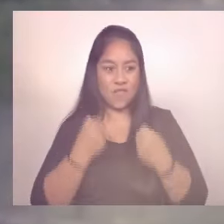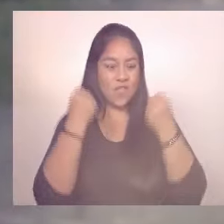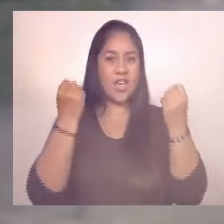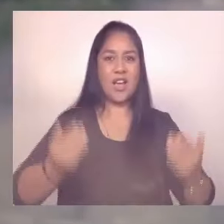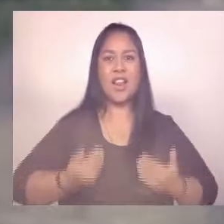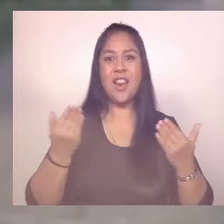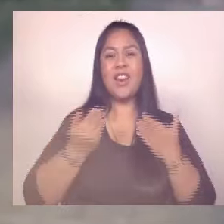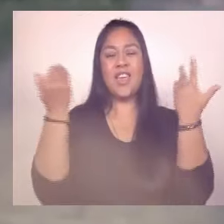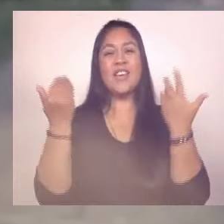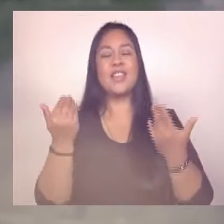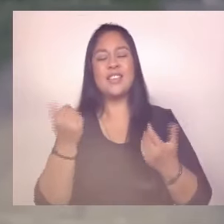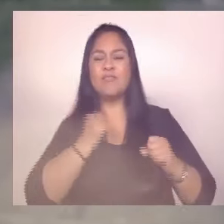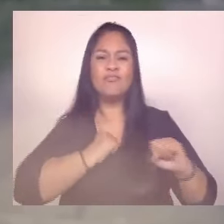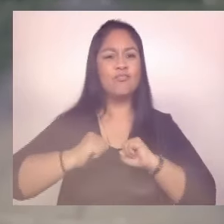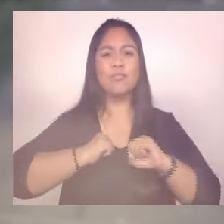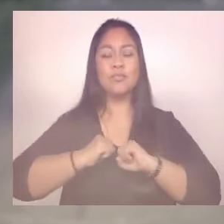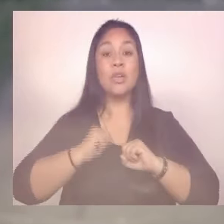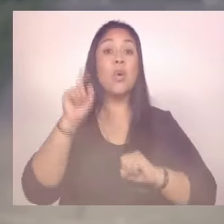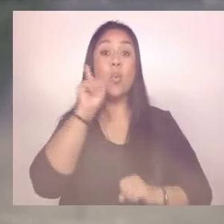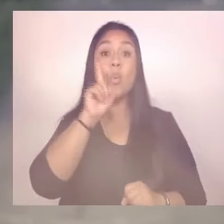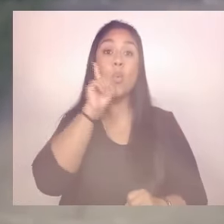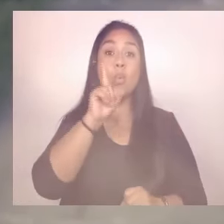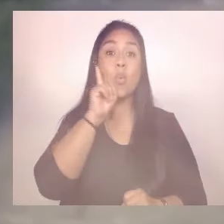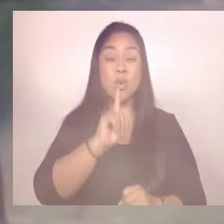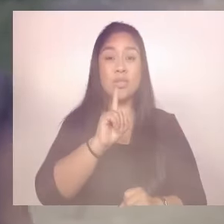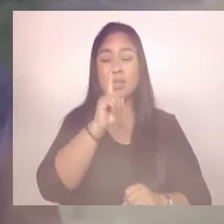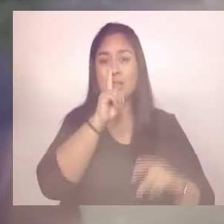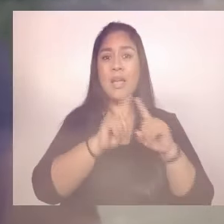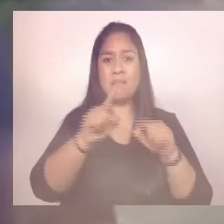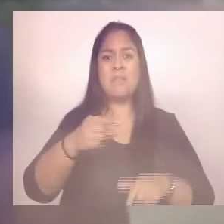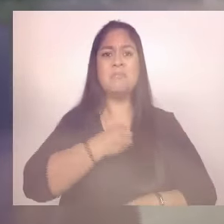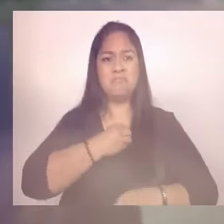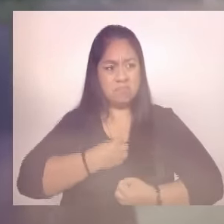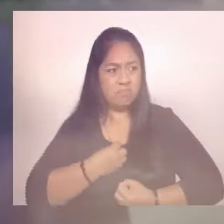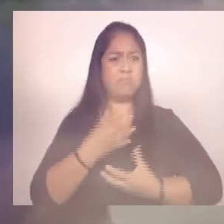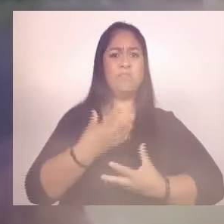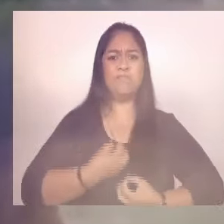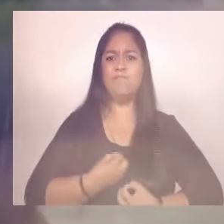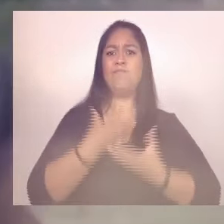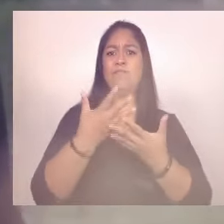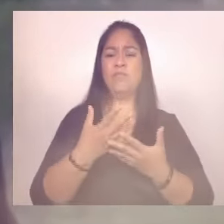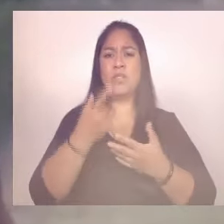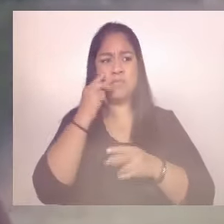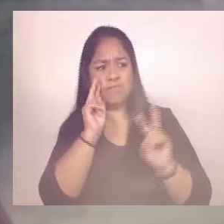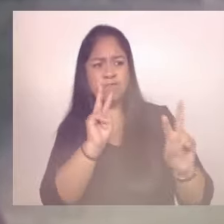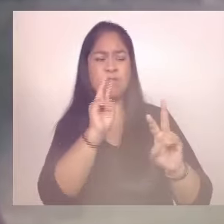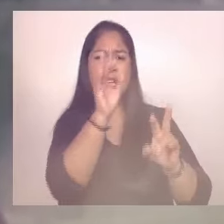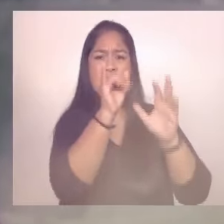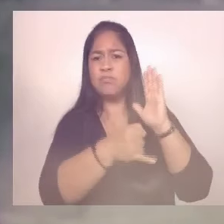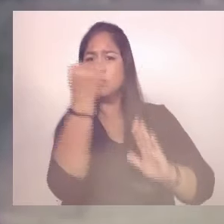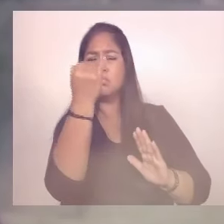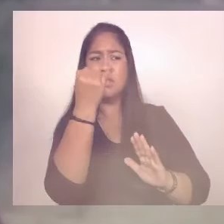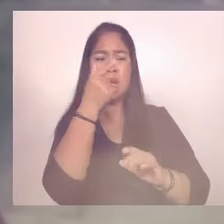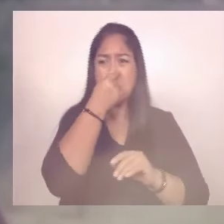vital, alegre e inquieta. Una juventud que no sabe callar ante las injusticias y ante la